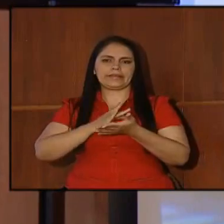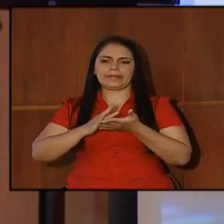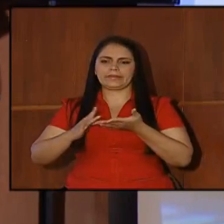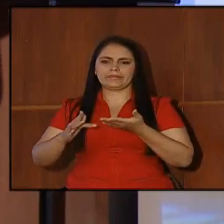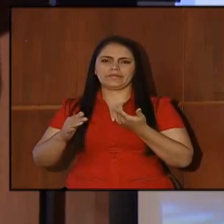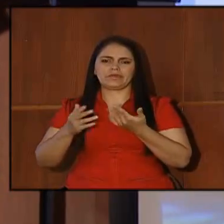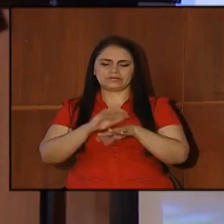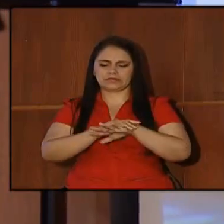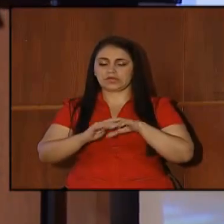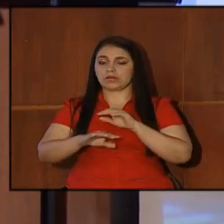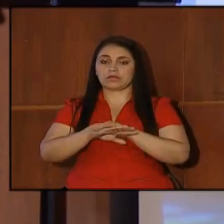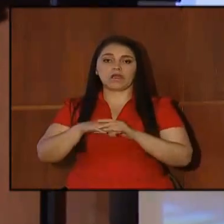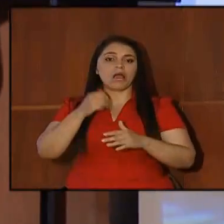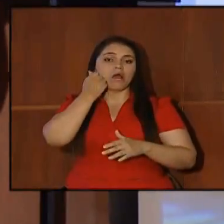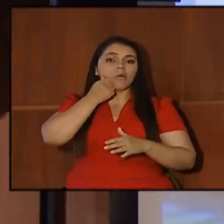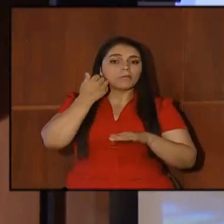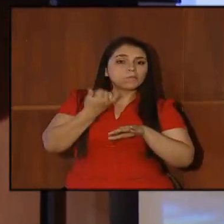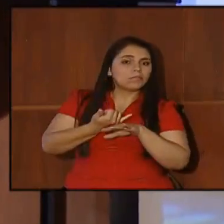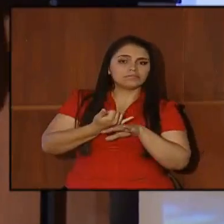el jabón al paciente.